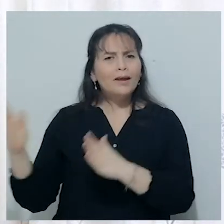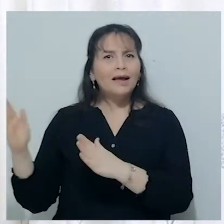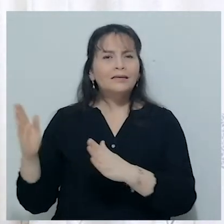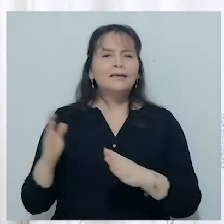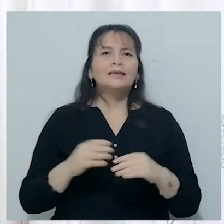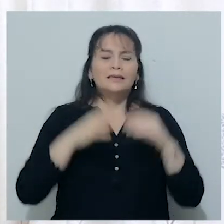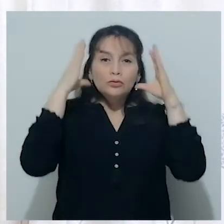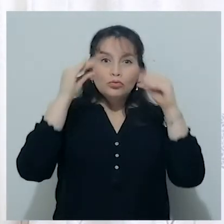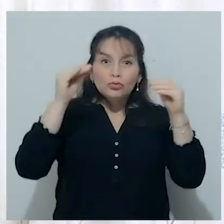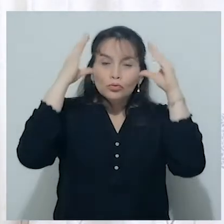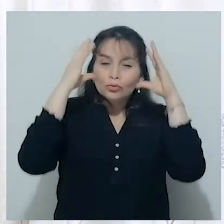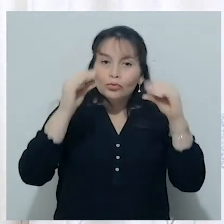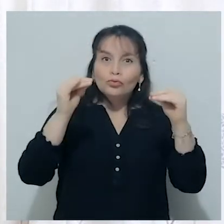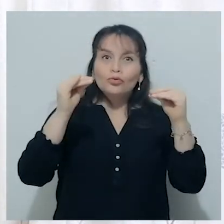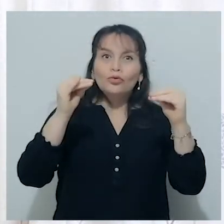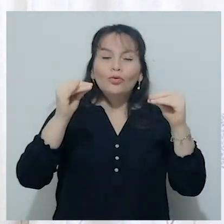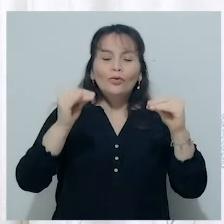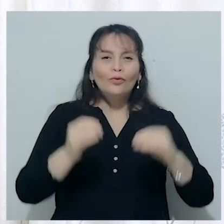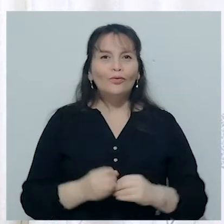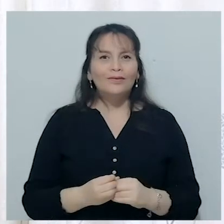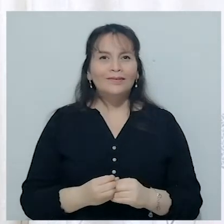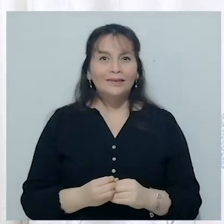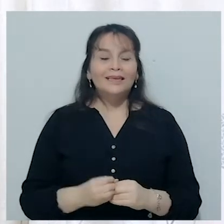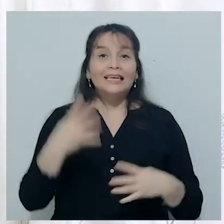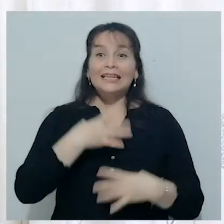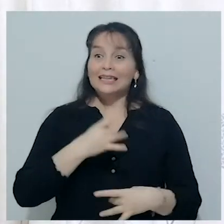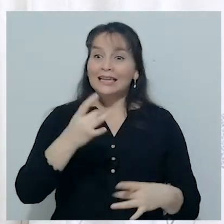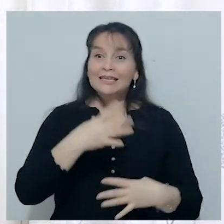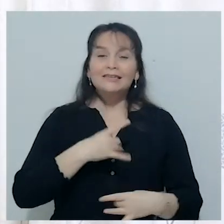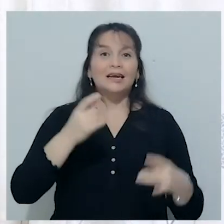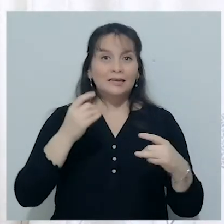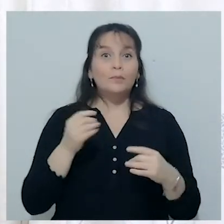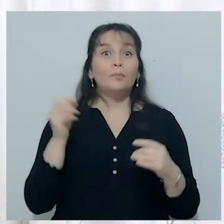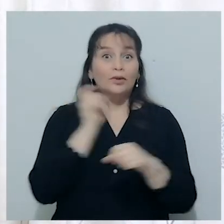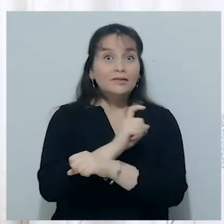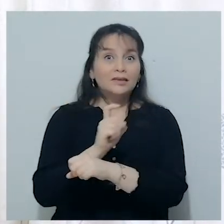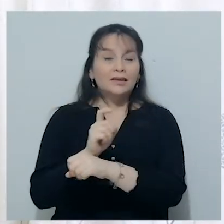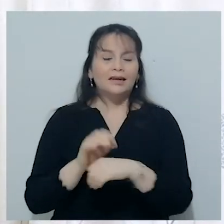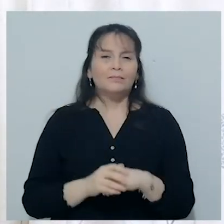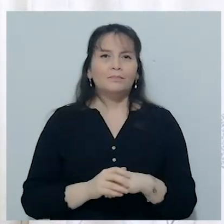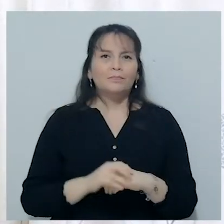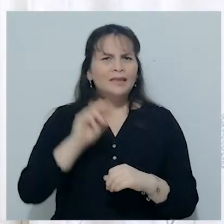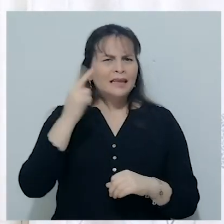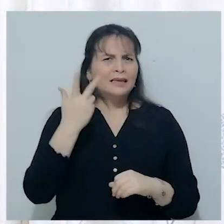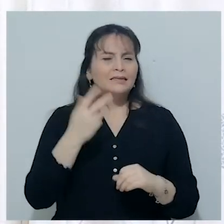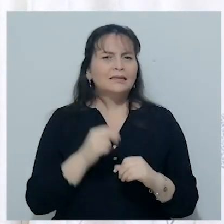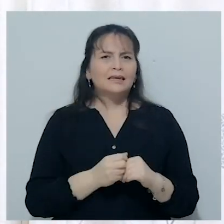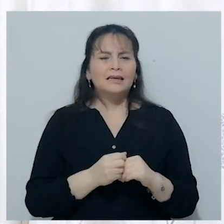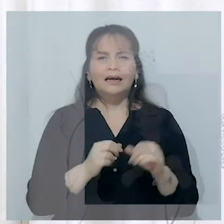Usted tiene que llevar a cabo este plan de instrucción de forma diligente, cuidadosa y